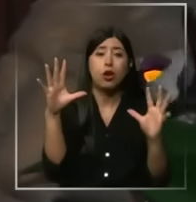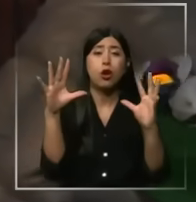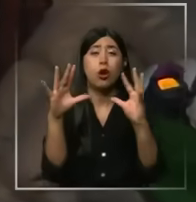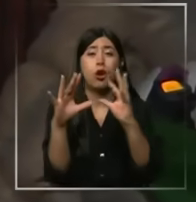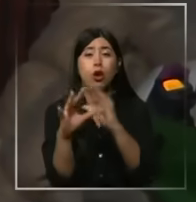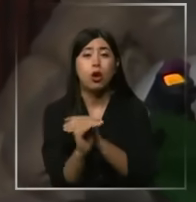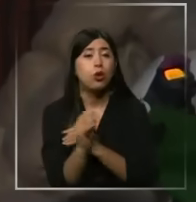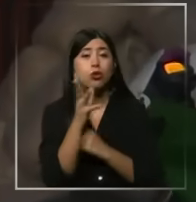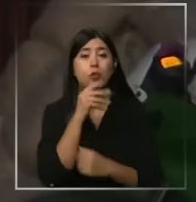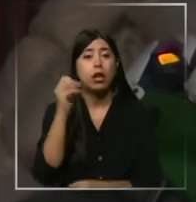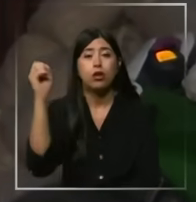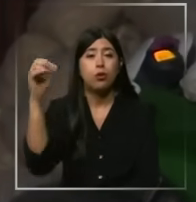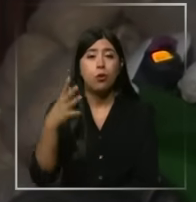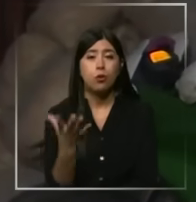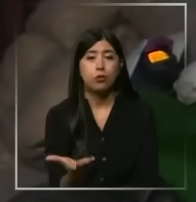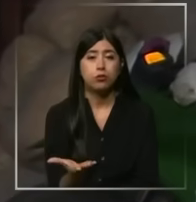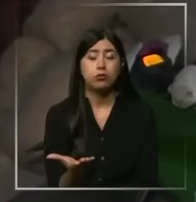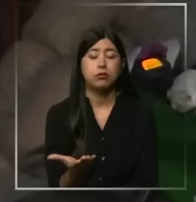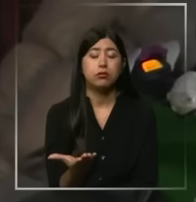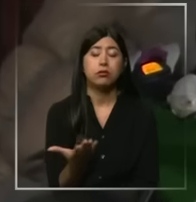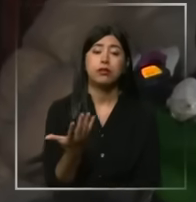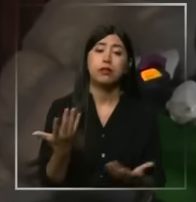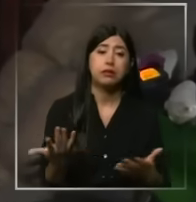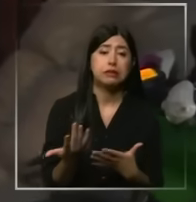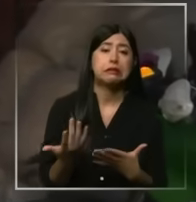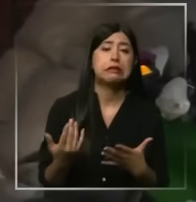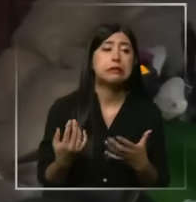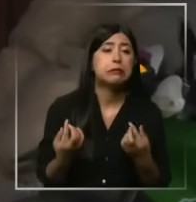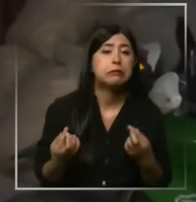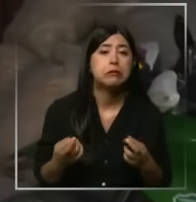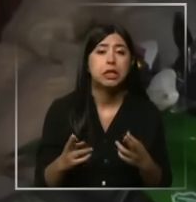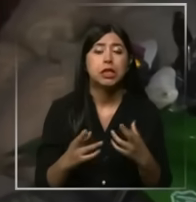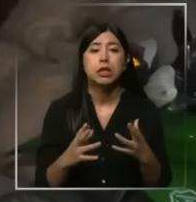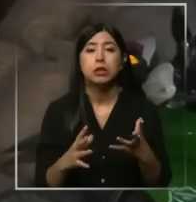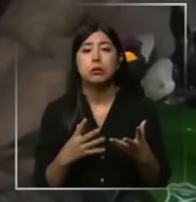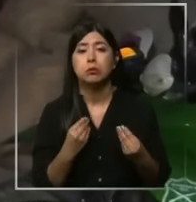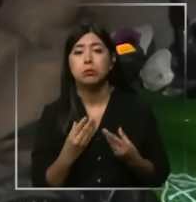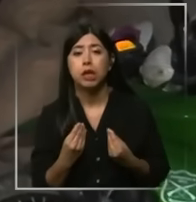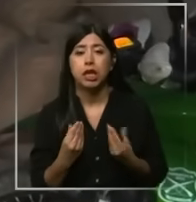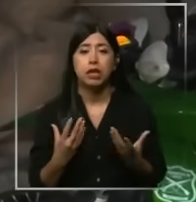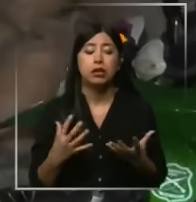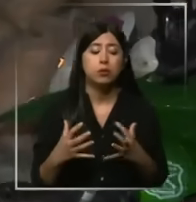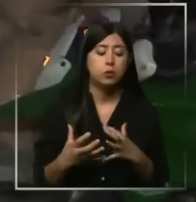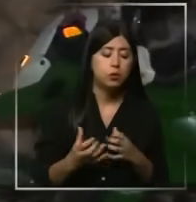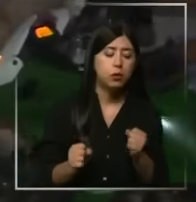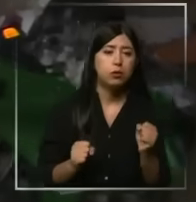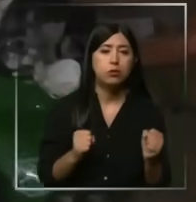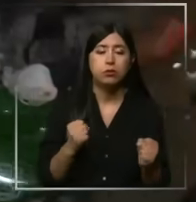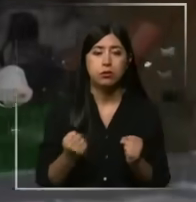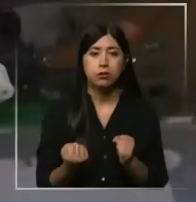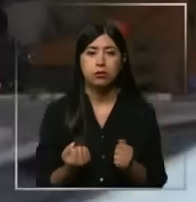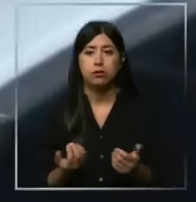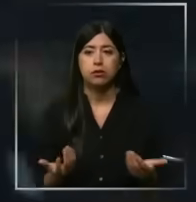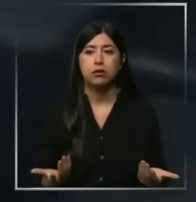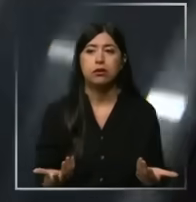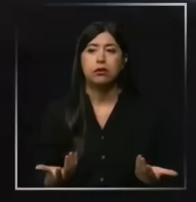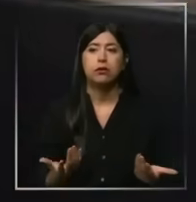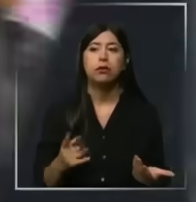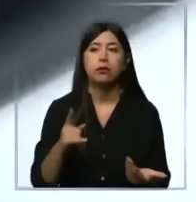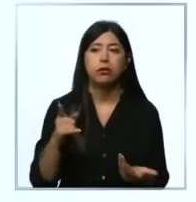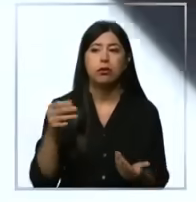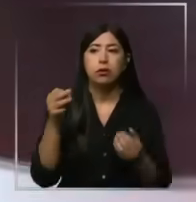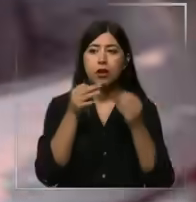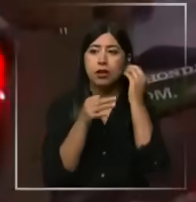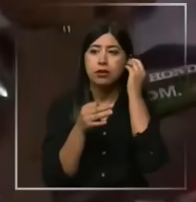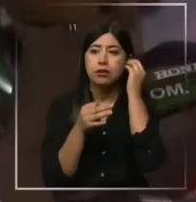porque no hay suministro eléctrico. Entonces, todo eso contribuye a que aumente el temor, claro, en sus diversas formas, desde lo que mencionabas